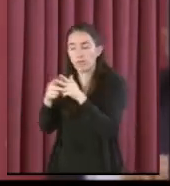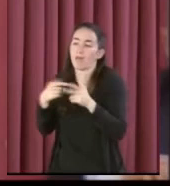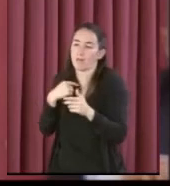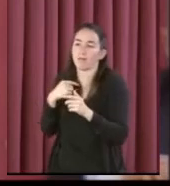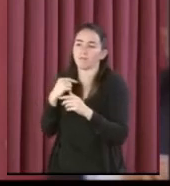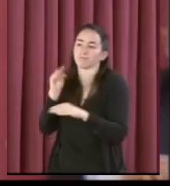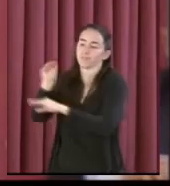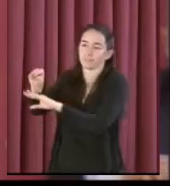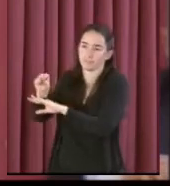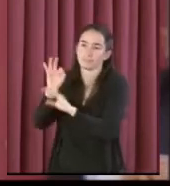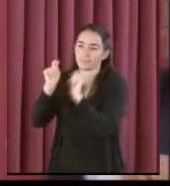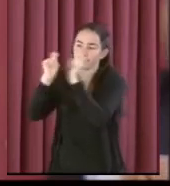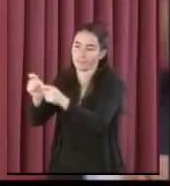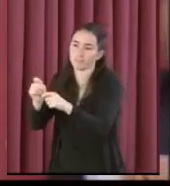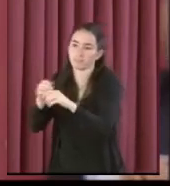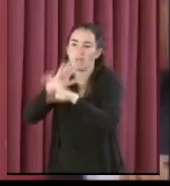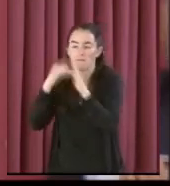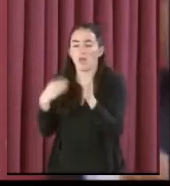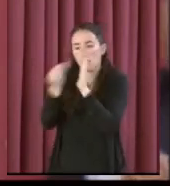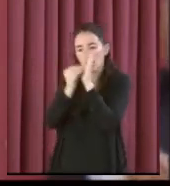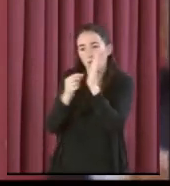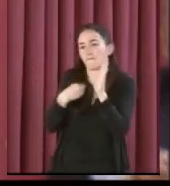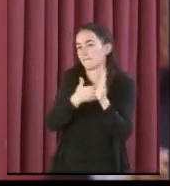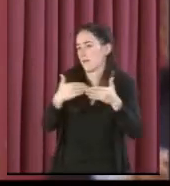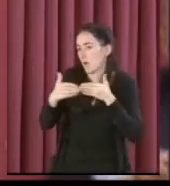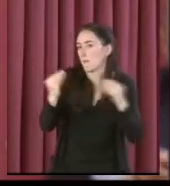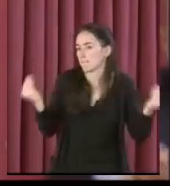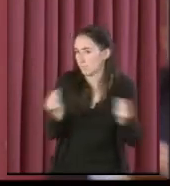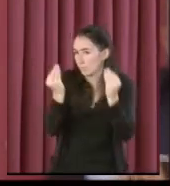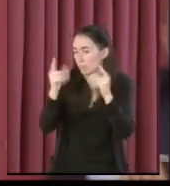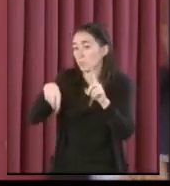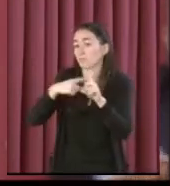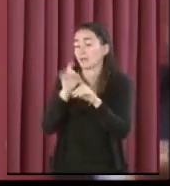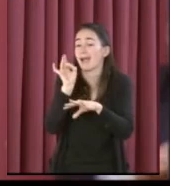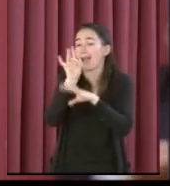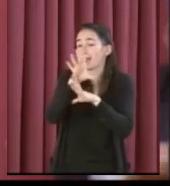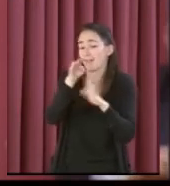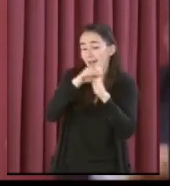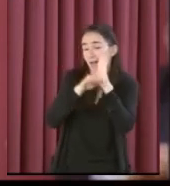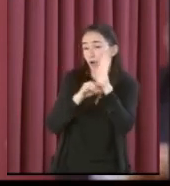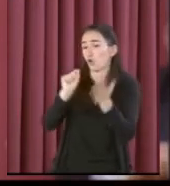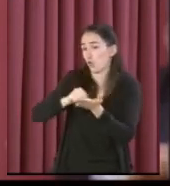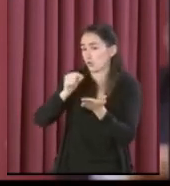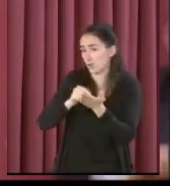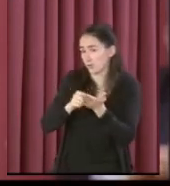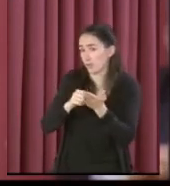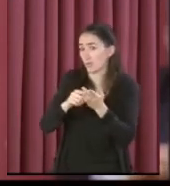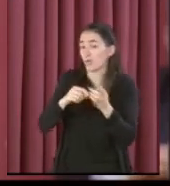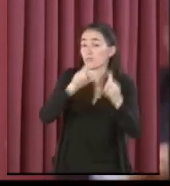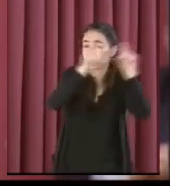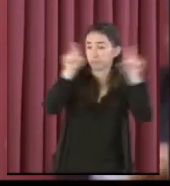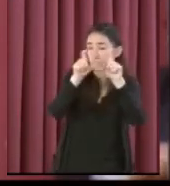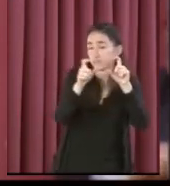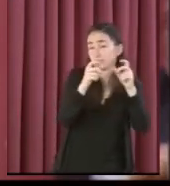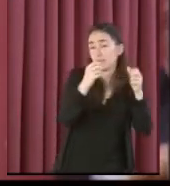materializar con importantes avances a través de la actualización de la carta de contratación en la que trabajamos con los agentes económicos